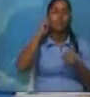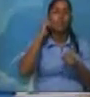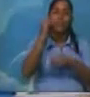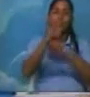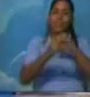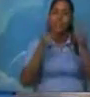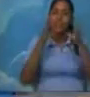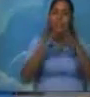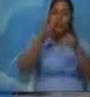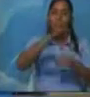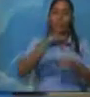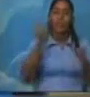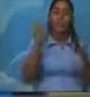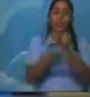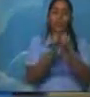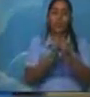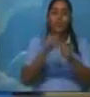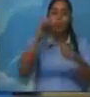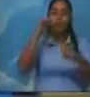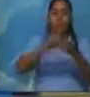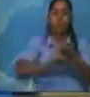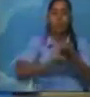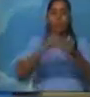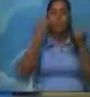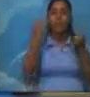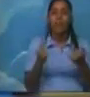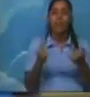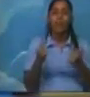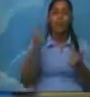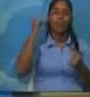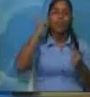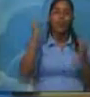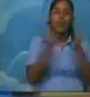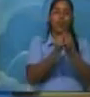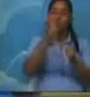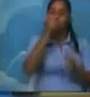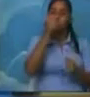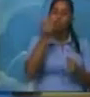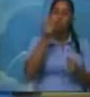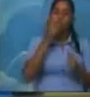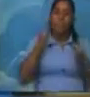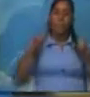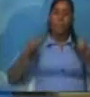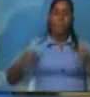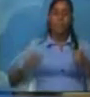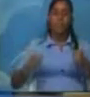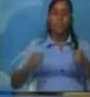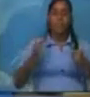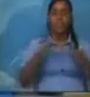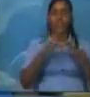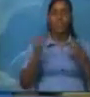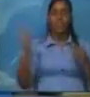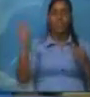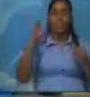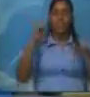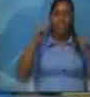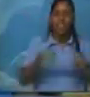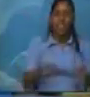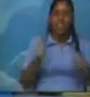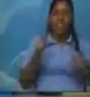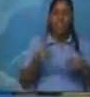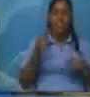tenía que hacer y ahora la mujer con ese tremendo barrigón y la trajo